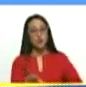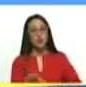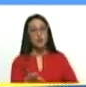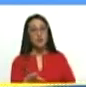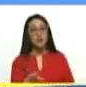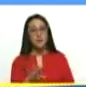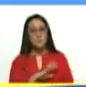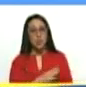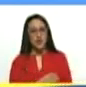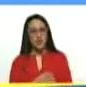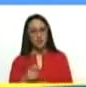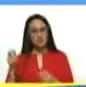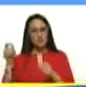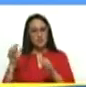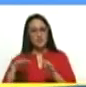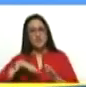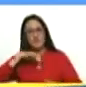poderoso